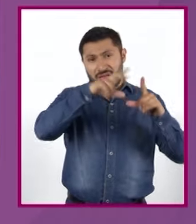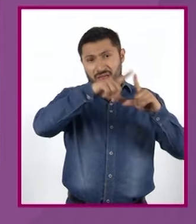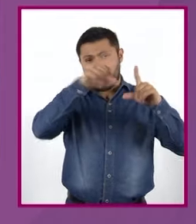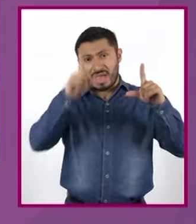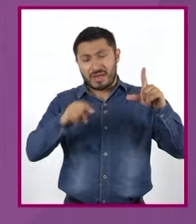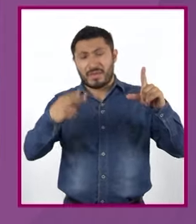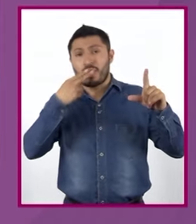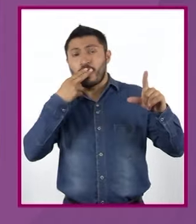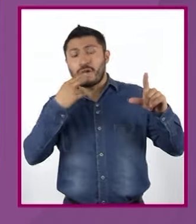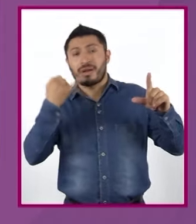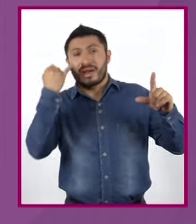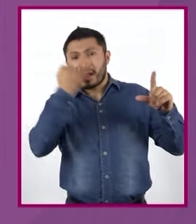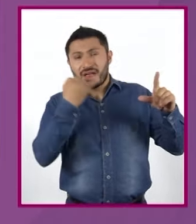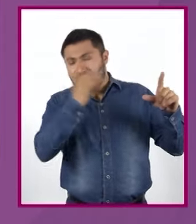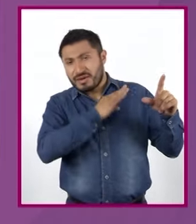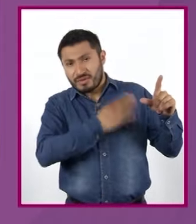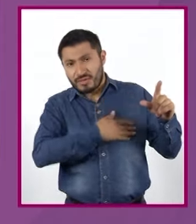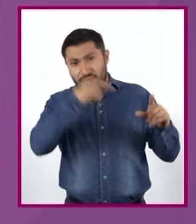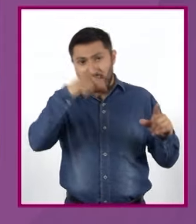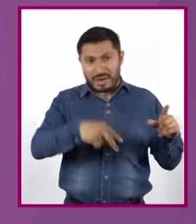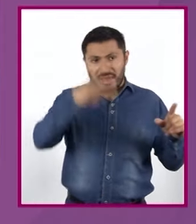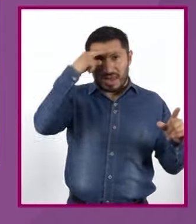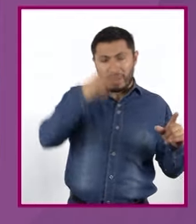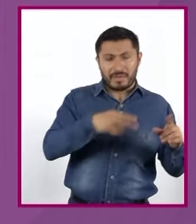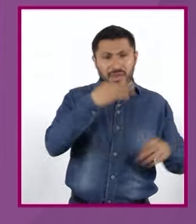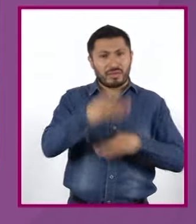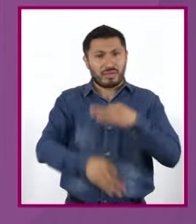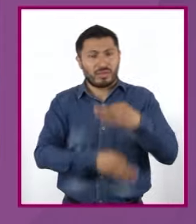español? En México,